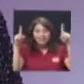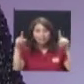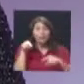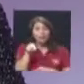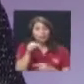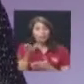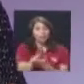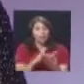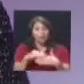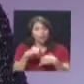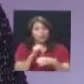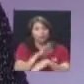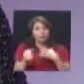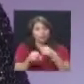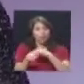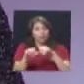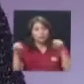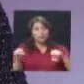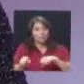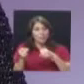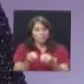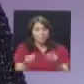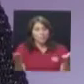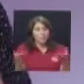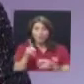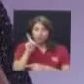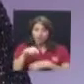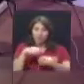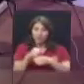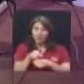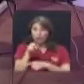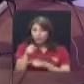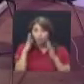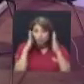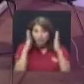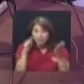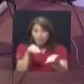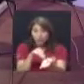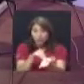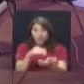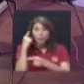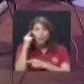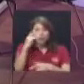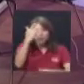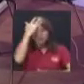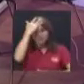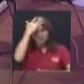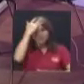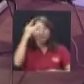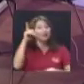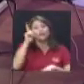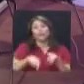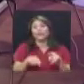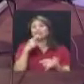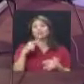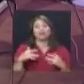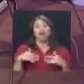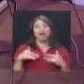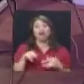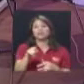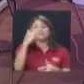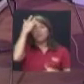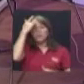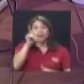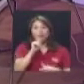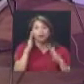que hacer y cómo es un tratamiento para una enfermedad no puede negarse a decir no están permeando la tratamos y es exactamente